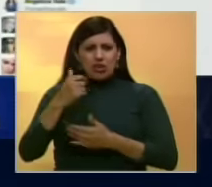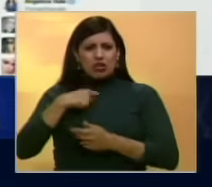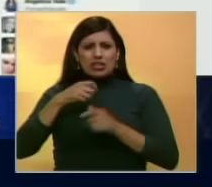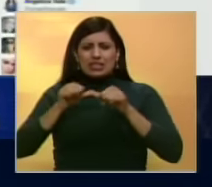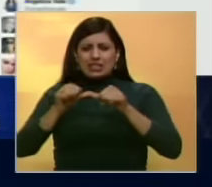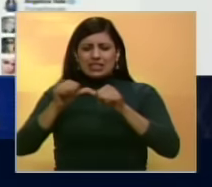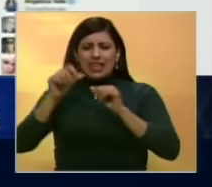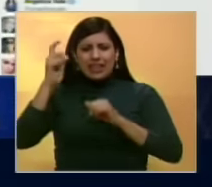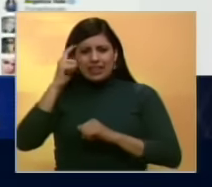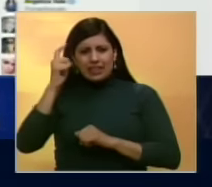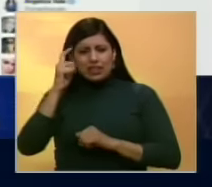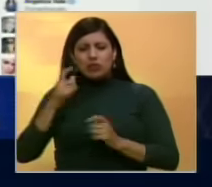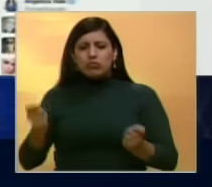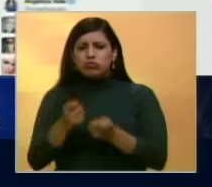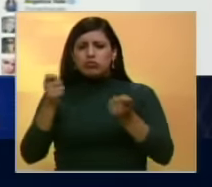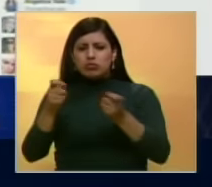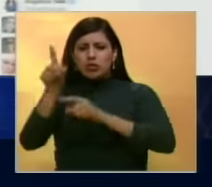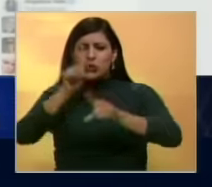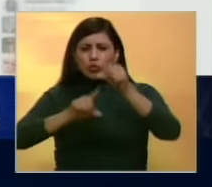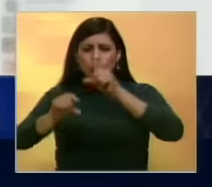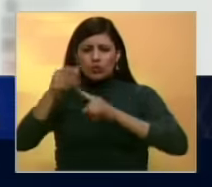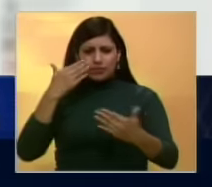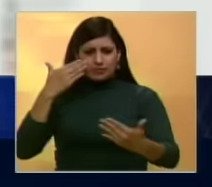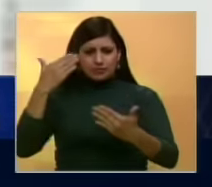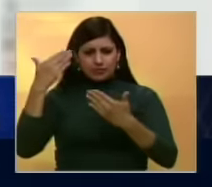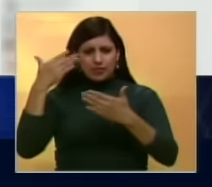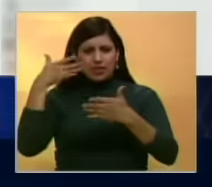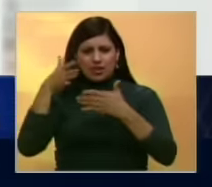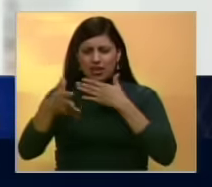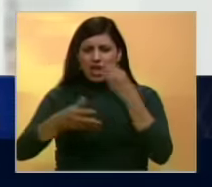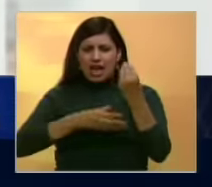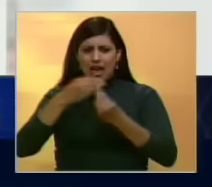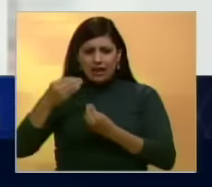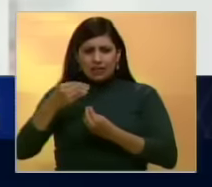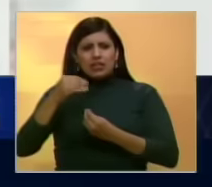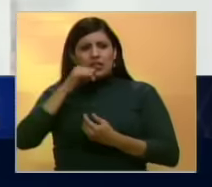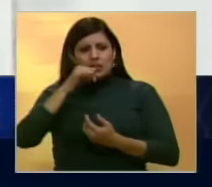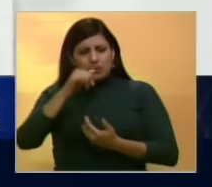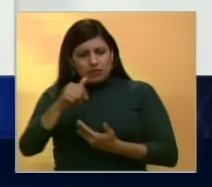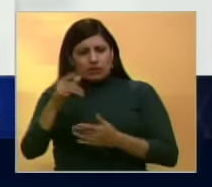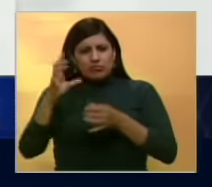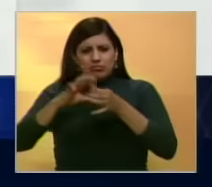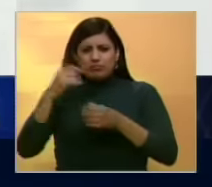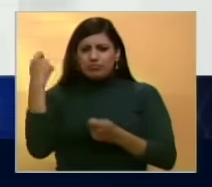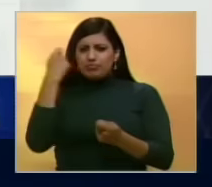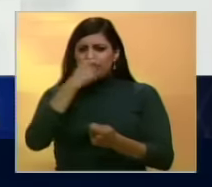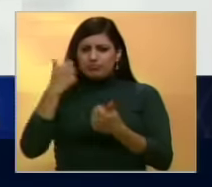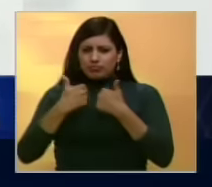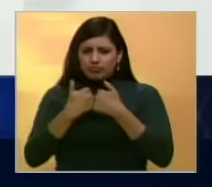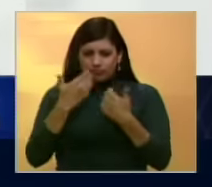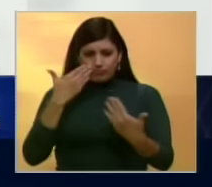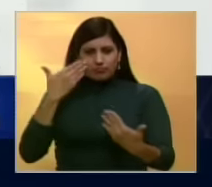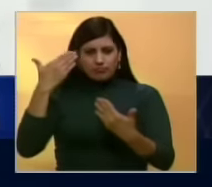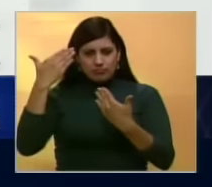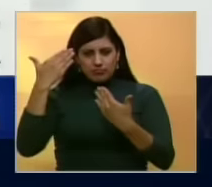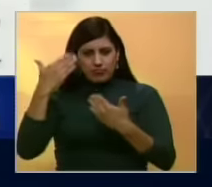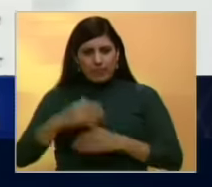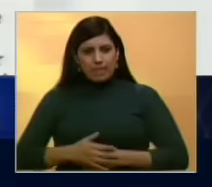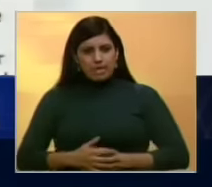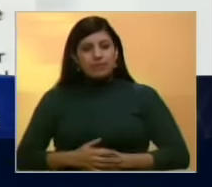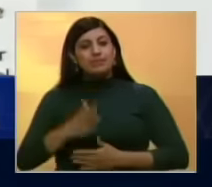mantuvo por días y publicó un mensaje en sus redes sociales sobre los hechos que le involucran con el narcotraficante Joaquín El Chapo